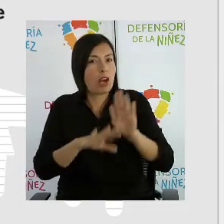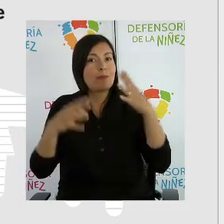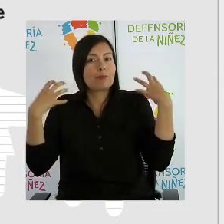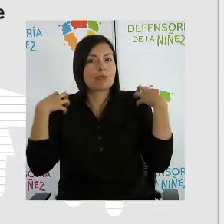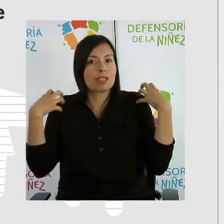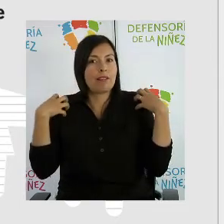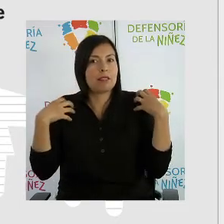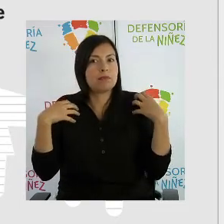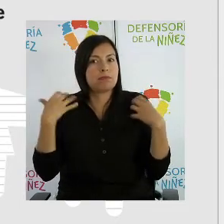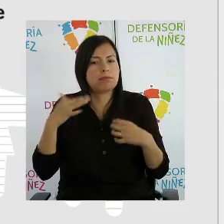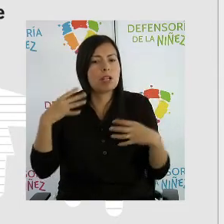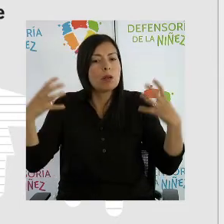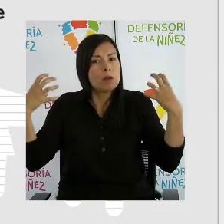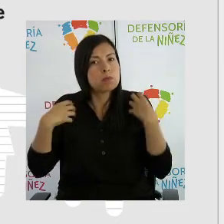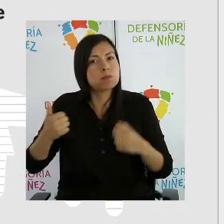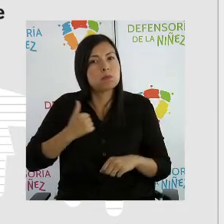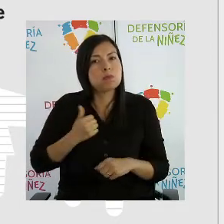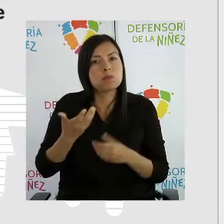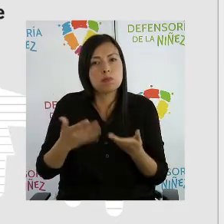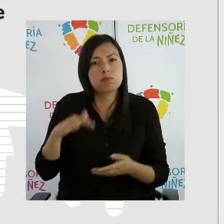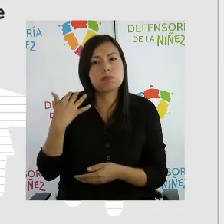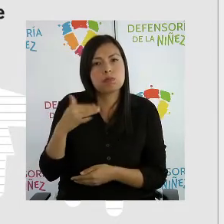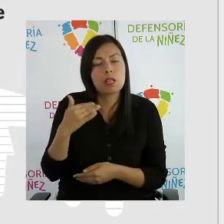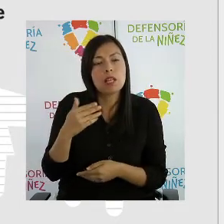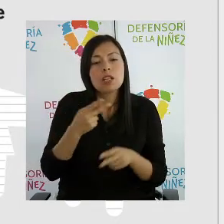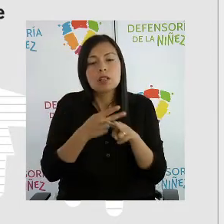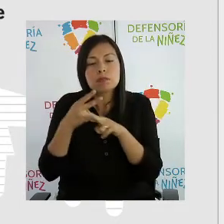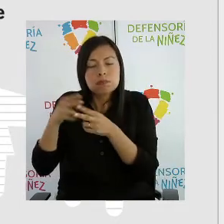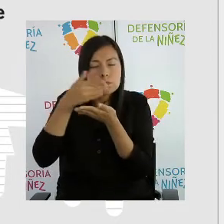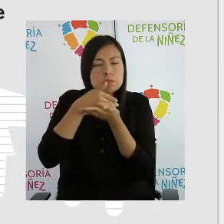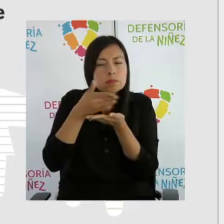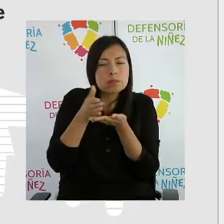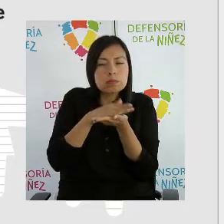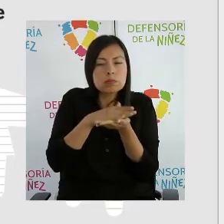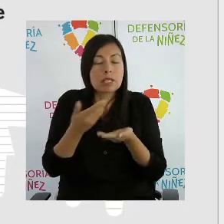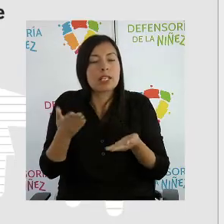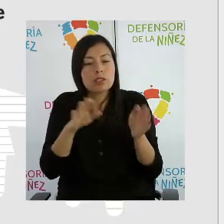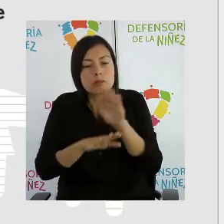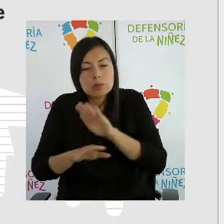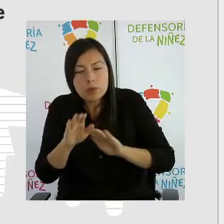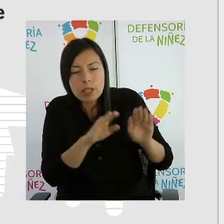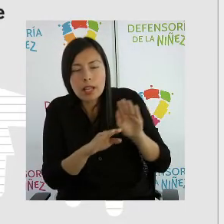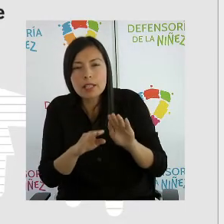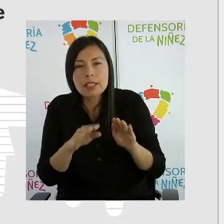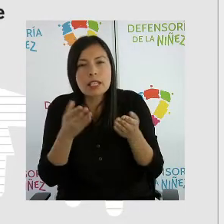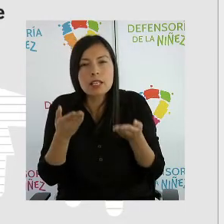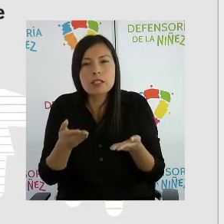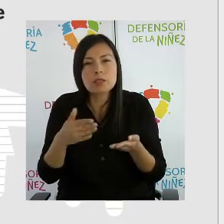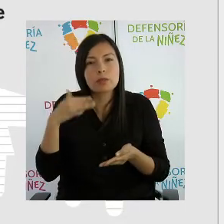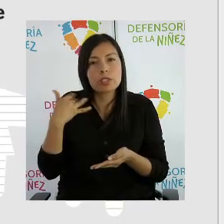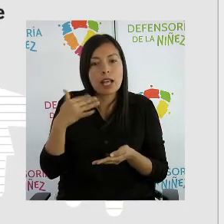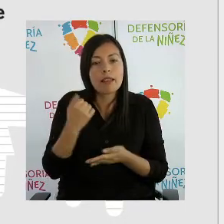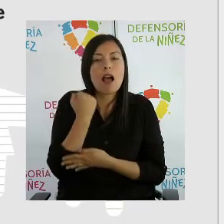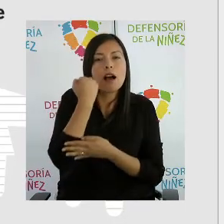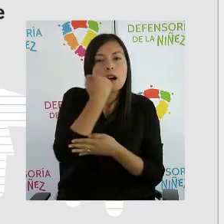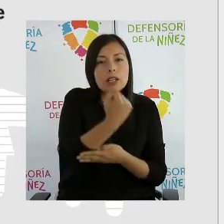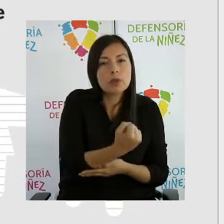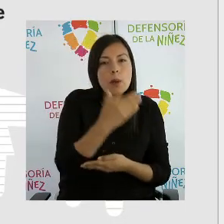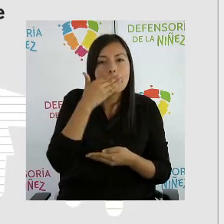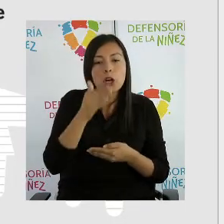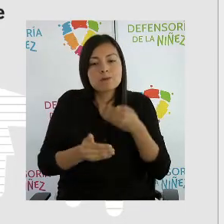resulta urgente e indispensable que las acciones que el Estado despliegue efectivamente tengan un impacto considerable en las